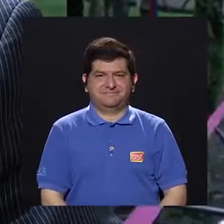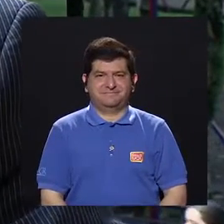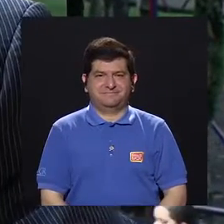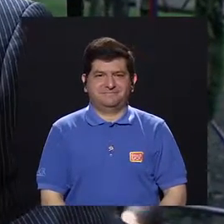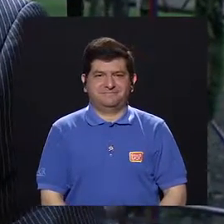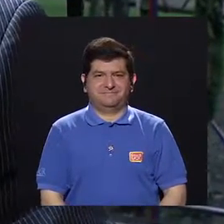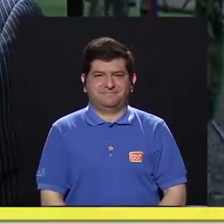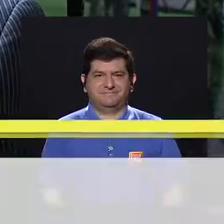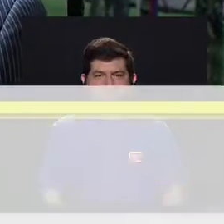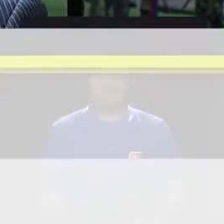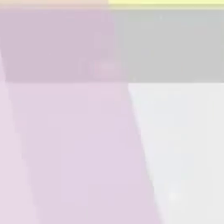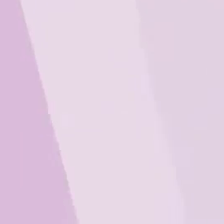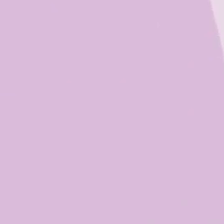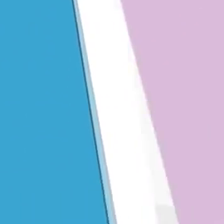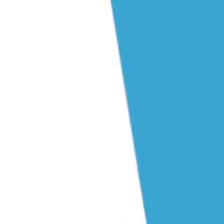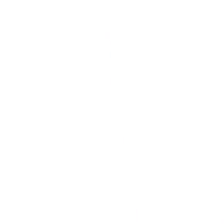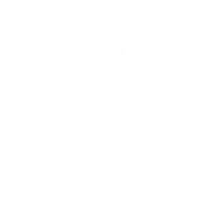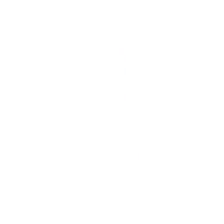gracias.